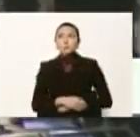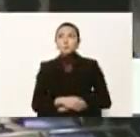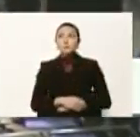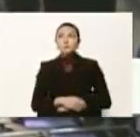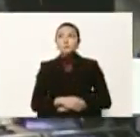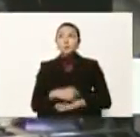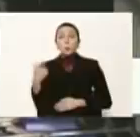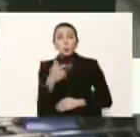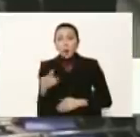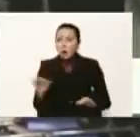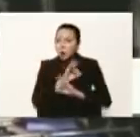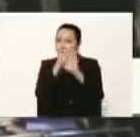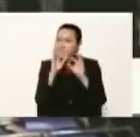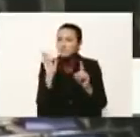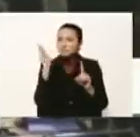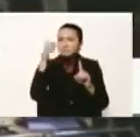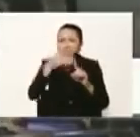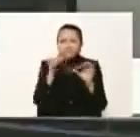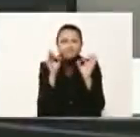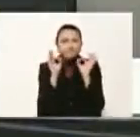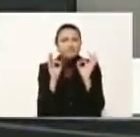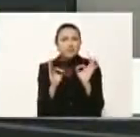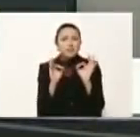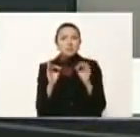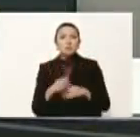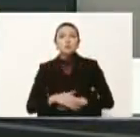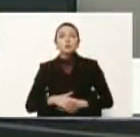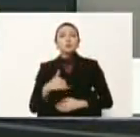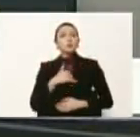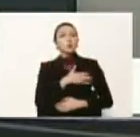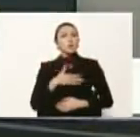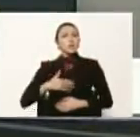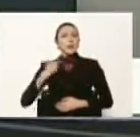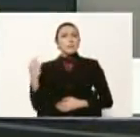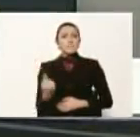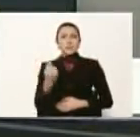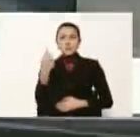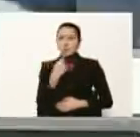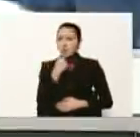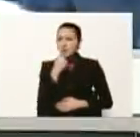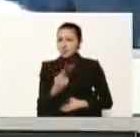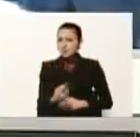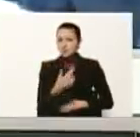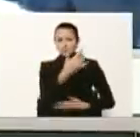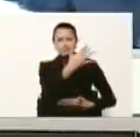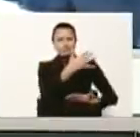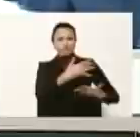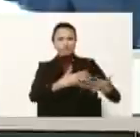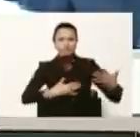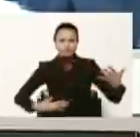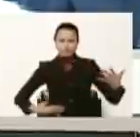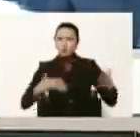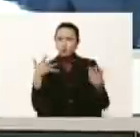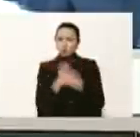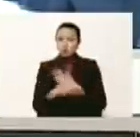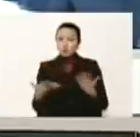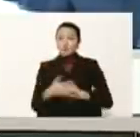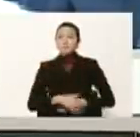Buscaban un objetivo muy preciso. Yo quería, primero que nada, contextualizar en el